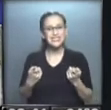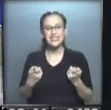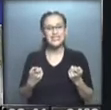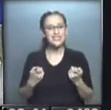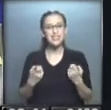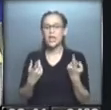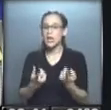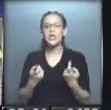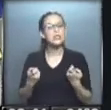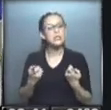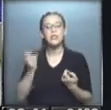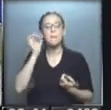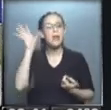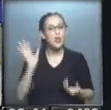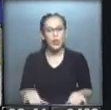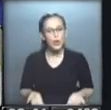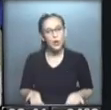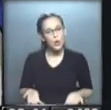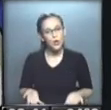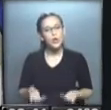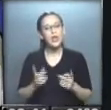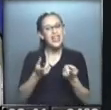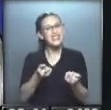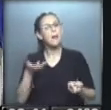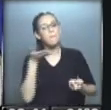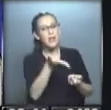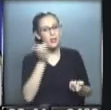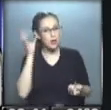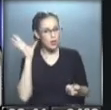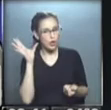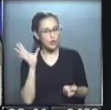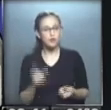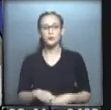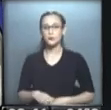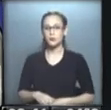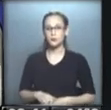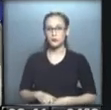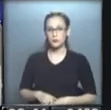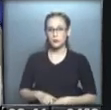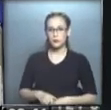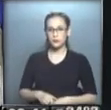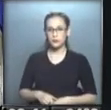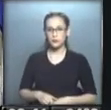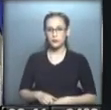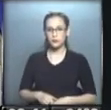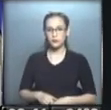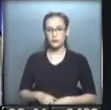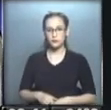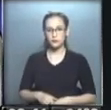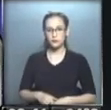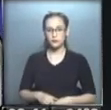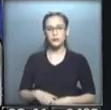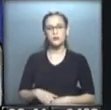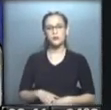¿cierto?, necesitan de alguna forma pedir perdón, lo primero que tiene que hacer es poner al frente, ¿cierto?, a todos aquellos que han